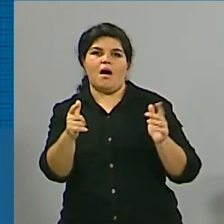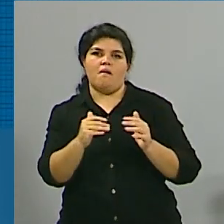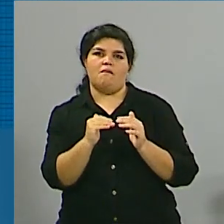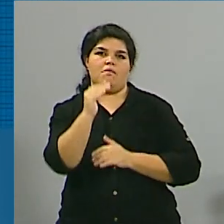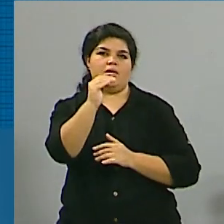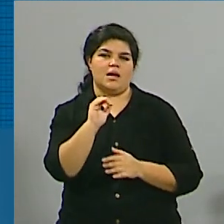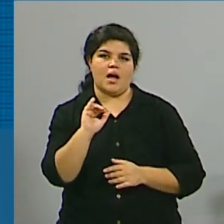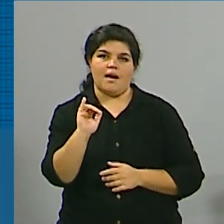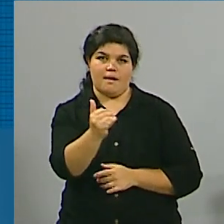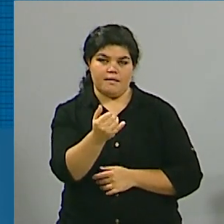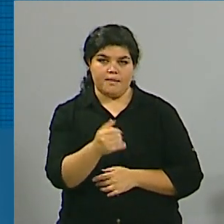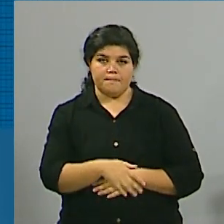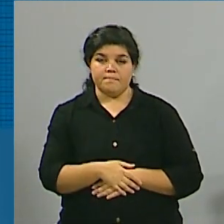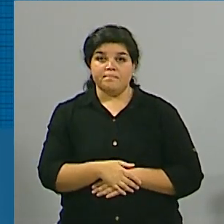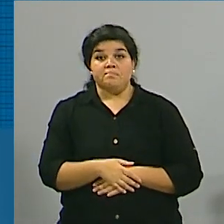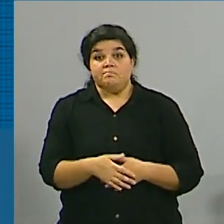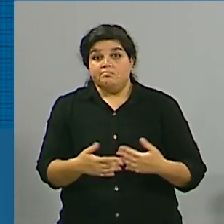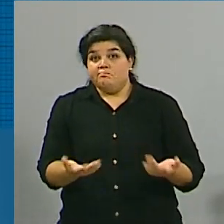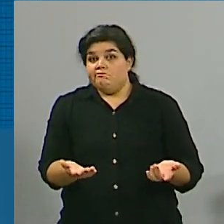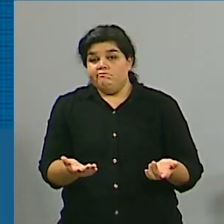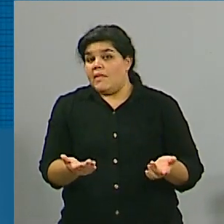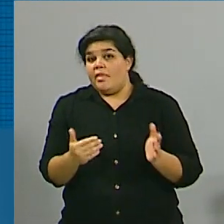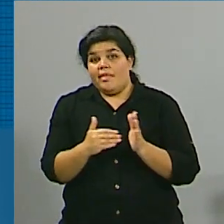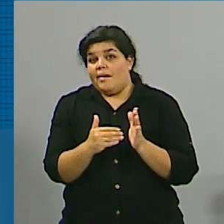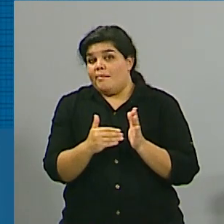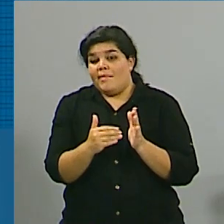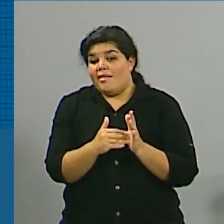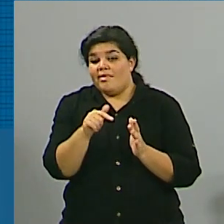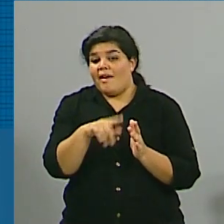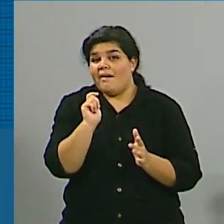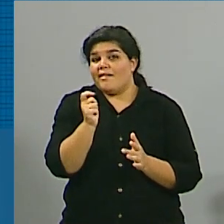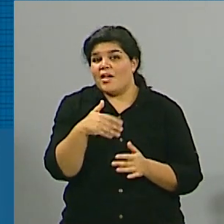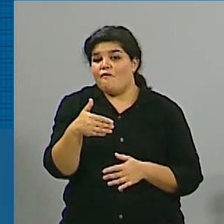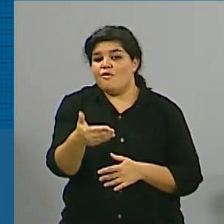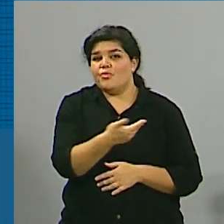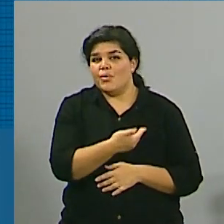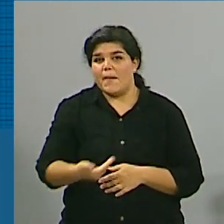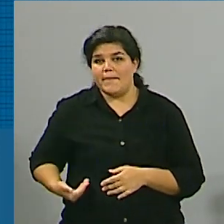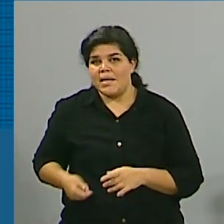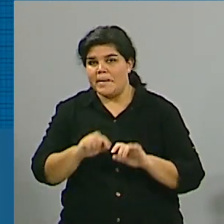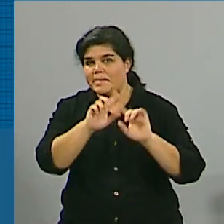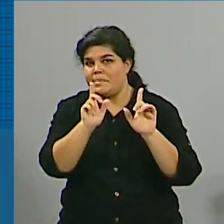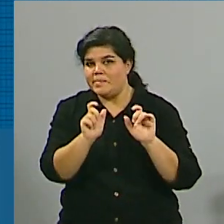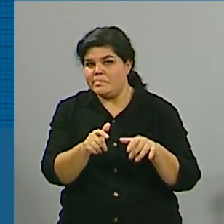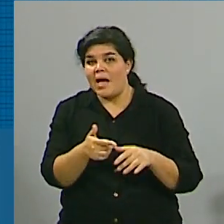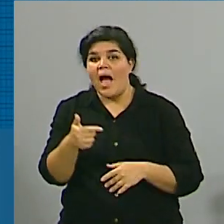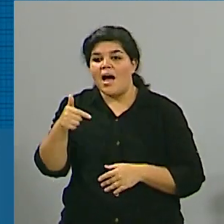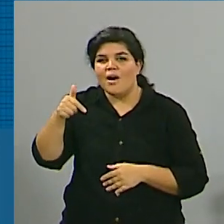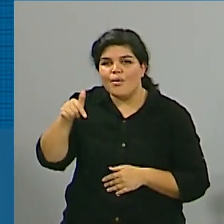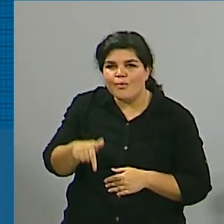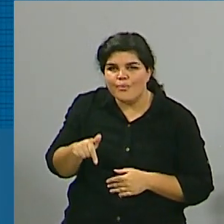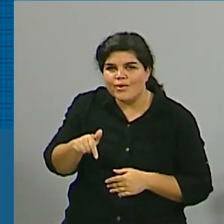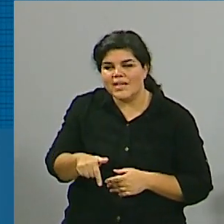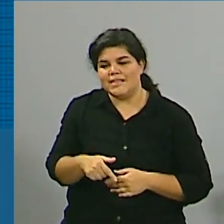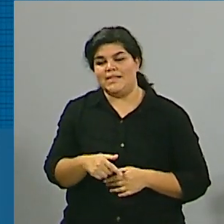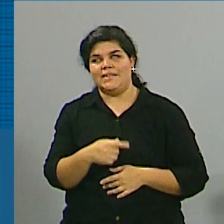manda, se va a dirimir cuál será el próximo presidente. En estos momentos hay una gran incertidumbre a cómo puede